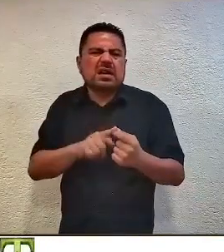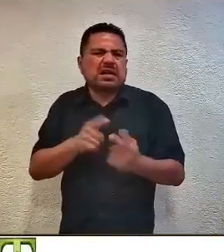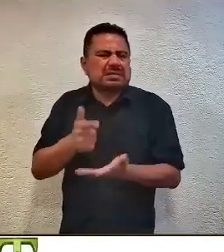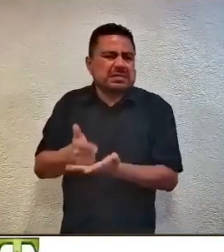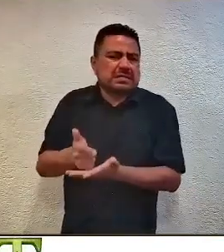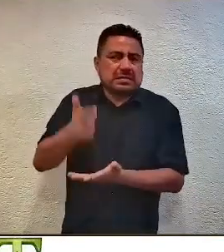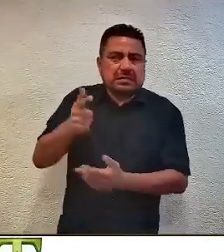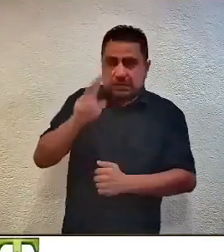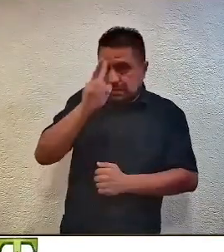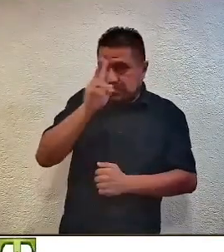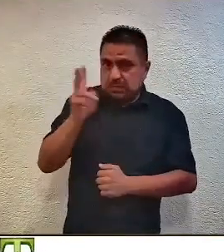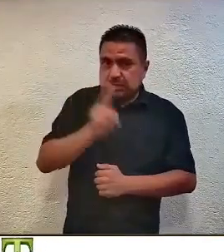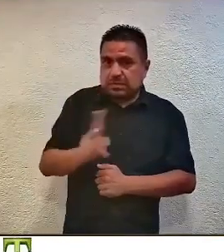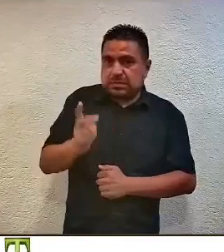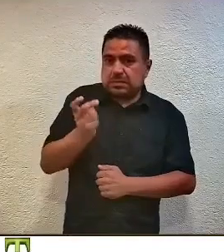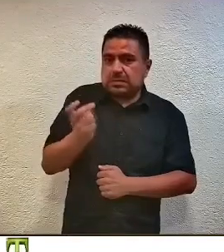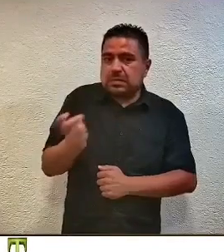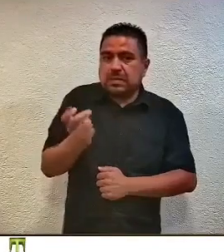gravedad